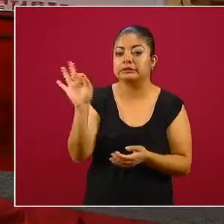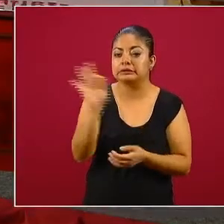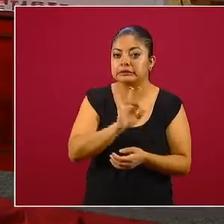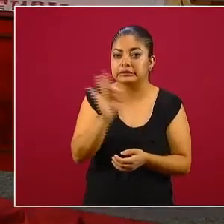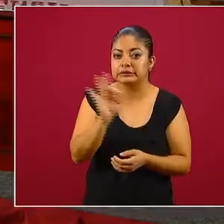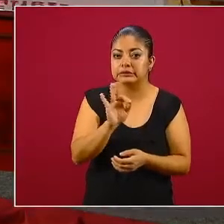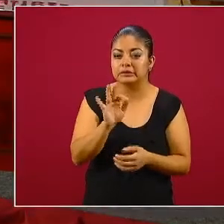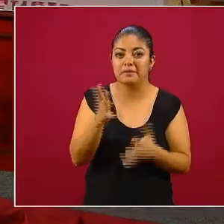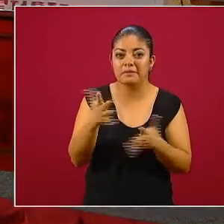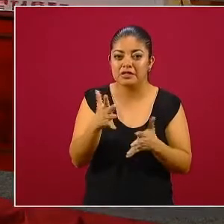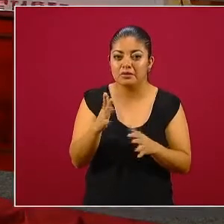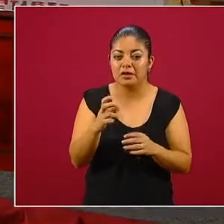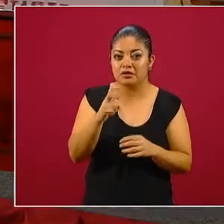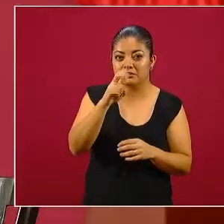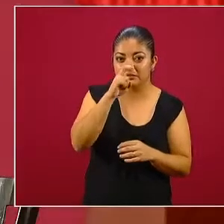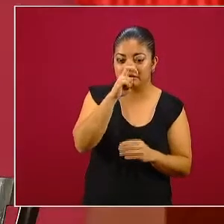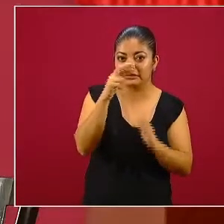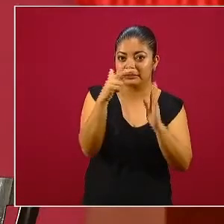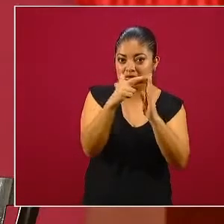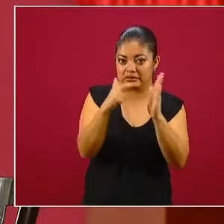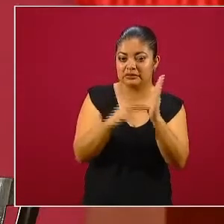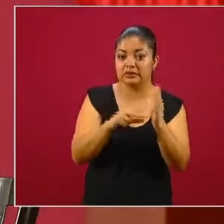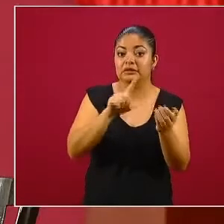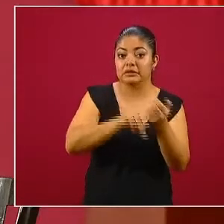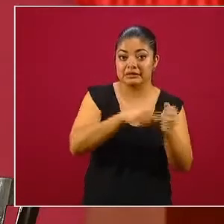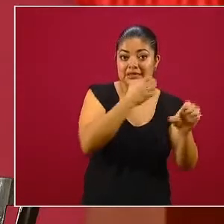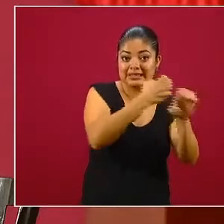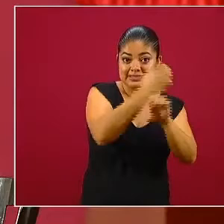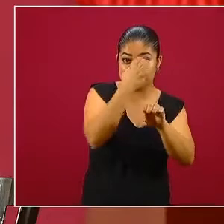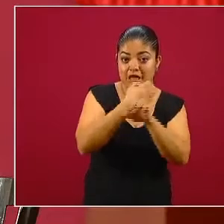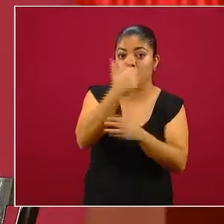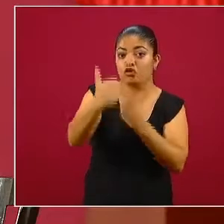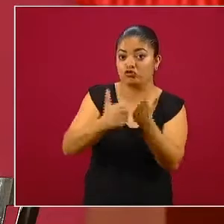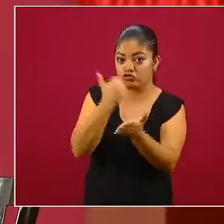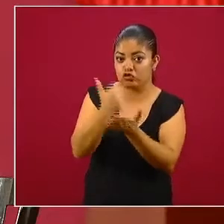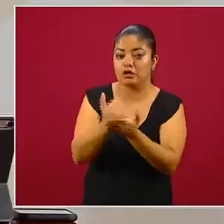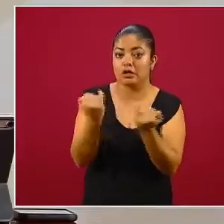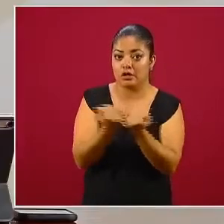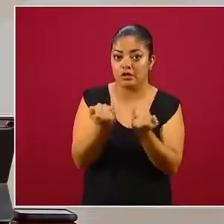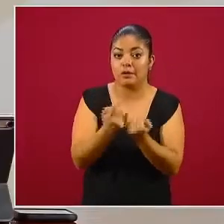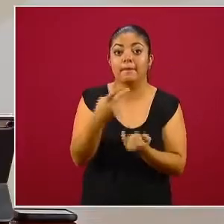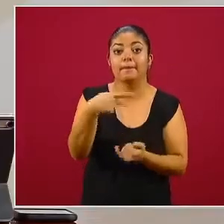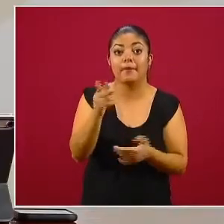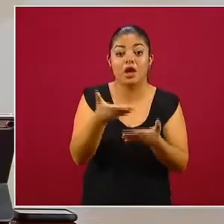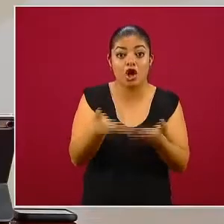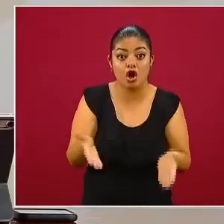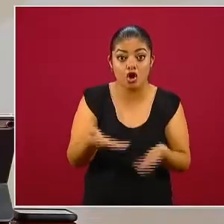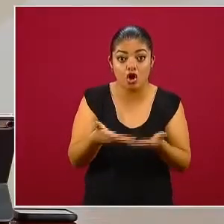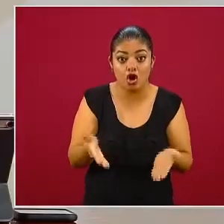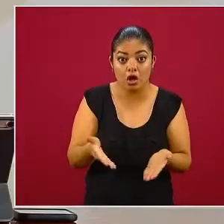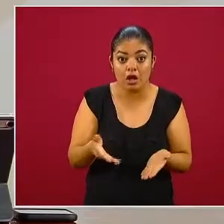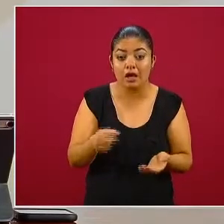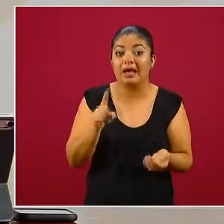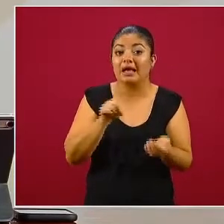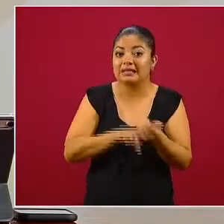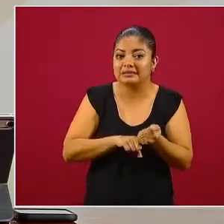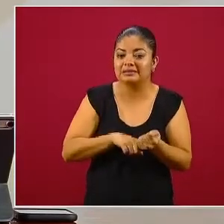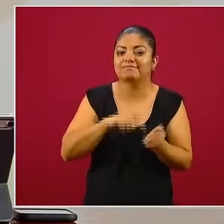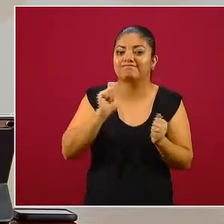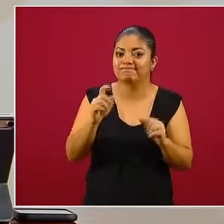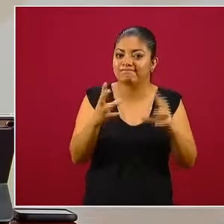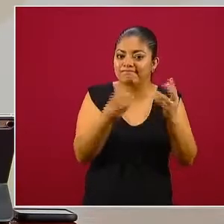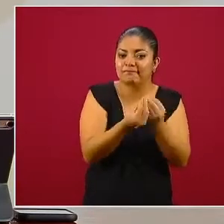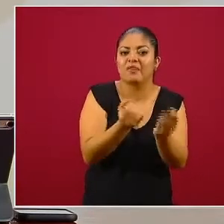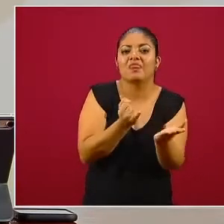similar nivel de restricción en varios estados y ciudades, pero ahora directamente implantados por